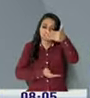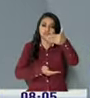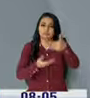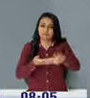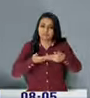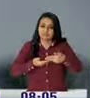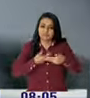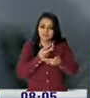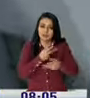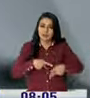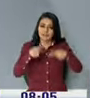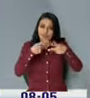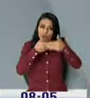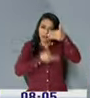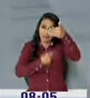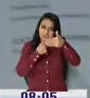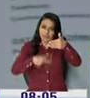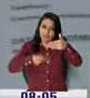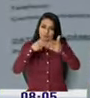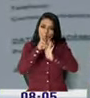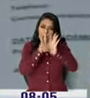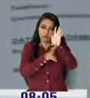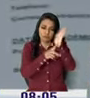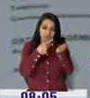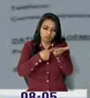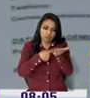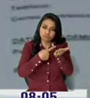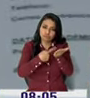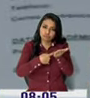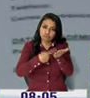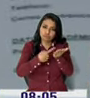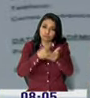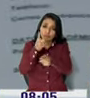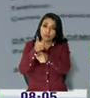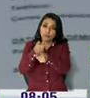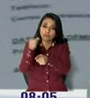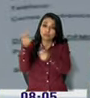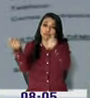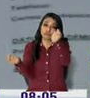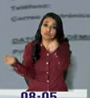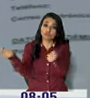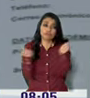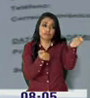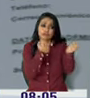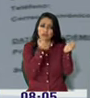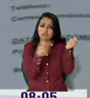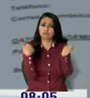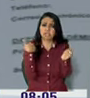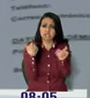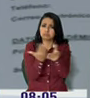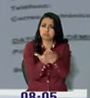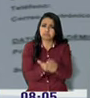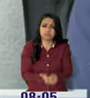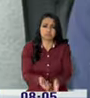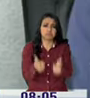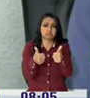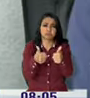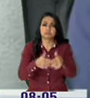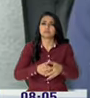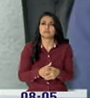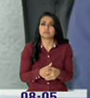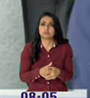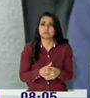son analizadas rigurosamente, por lo que los choferes sancionados tenían todos sus documentos en orden. Tienen